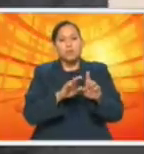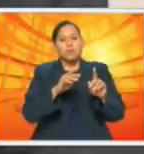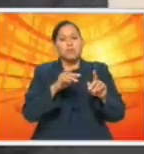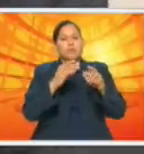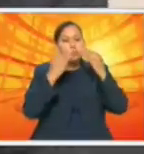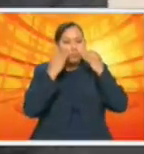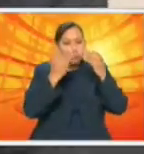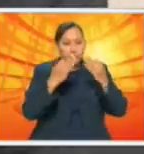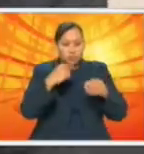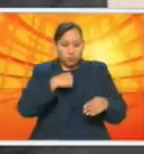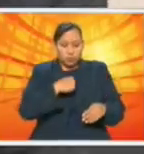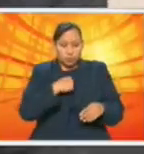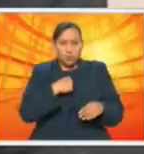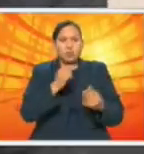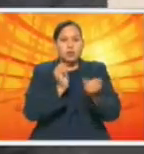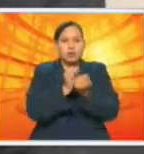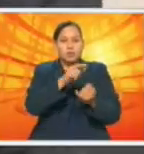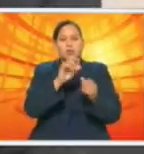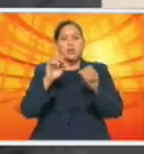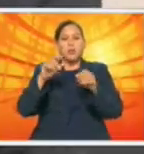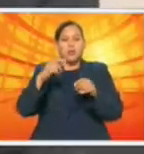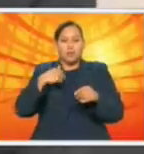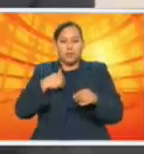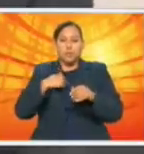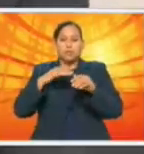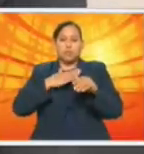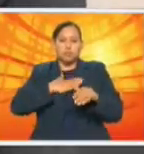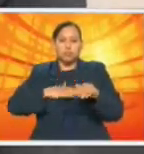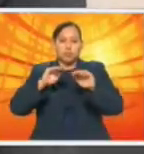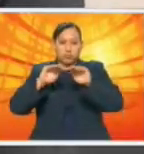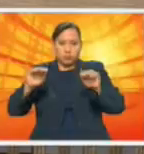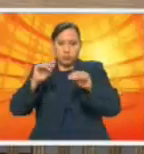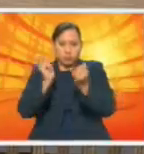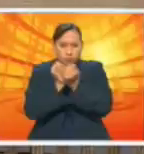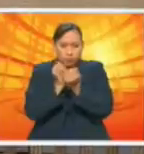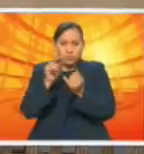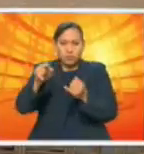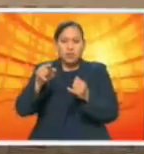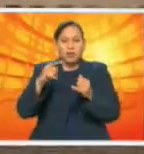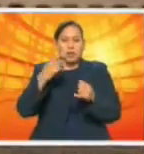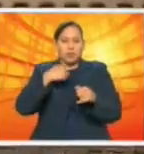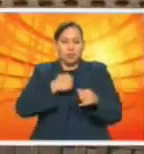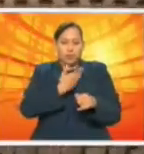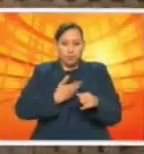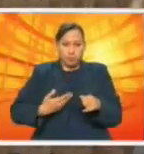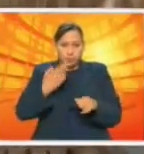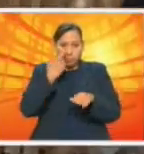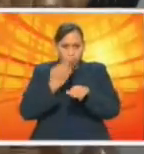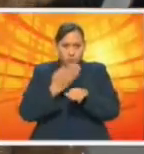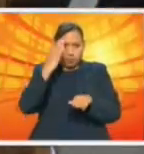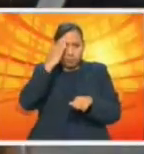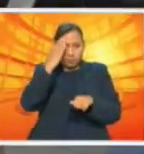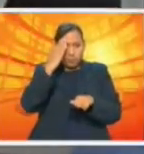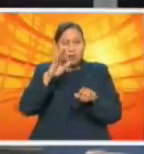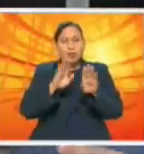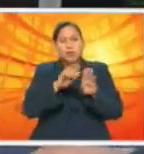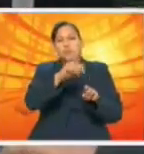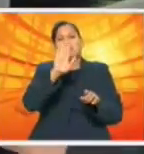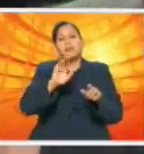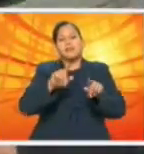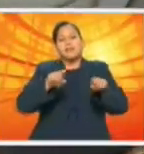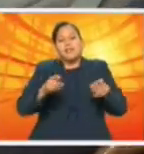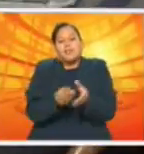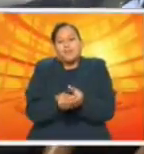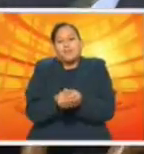y del Instituto de Acción Ciudadana que yo presido honorariamente. Así que es un proceso que es un parto doloroso, de alguna